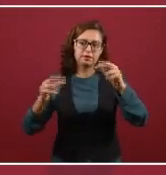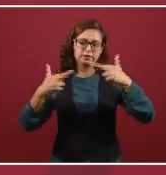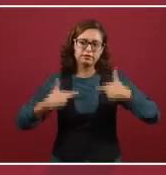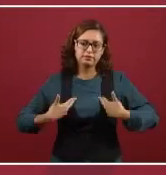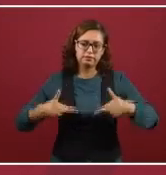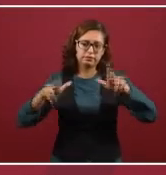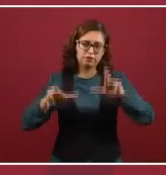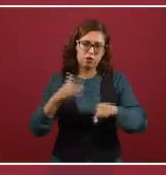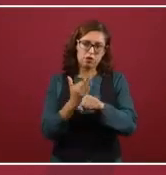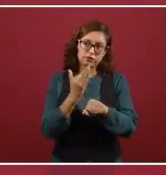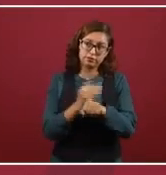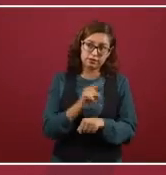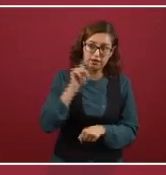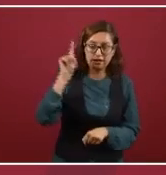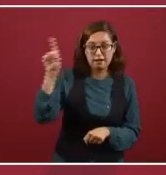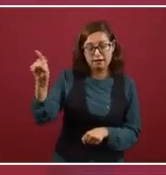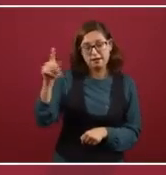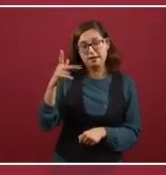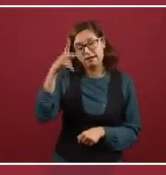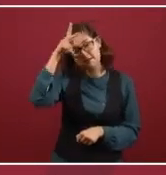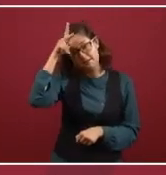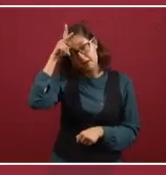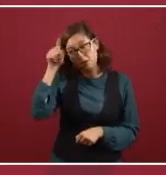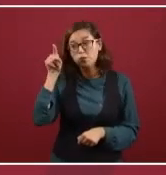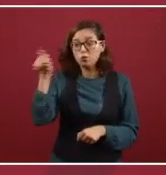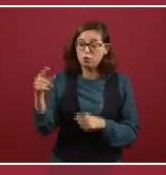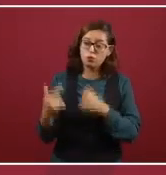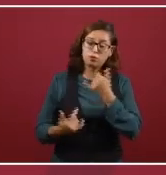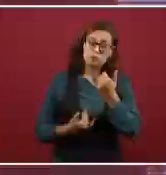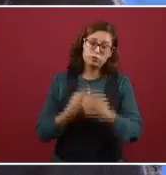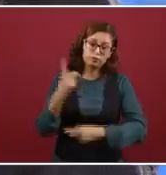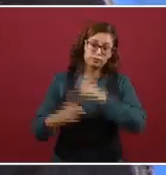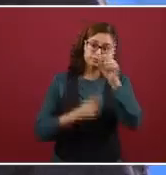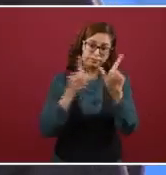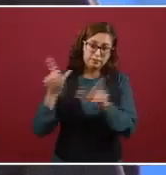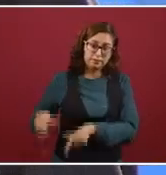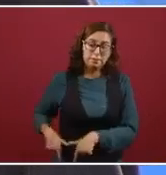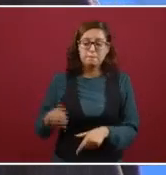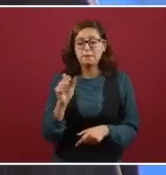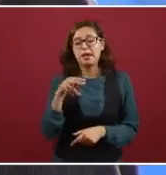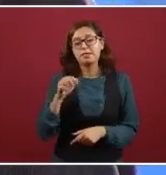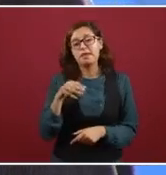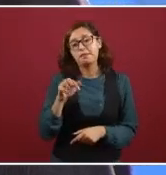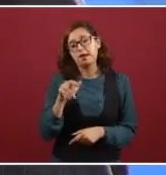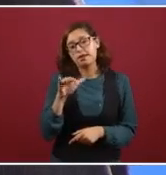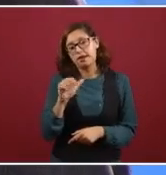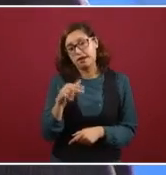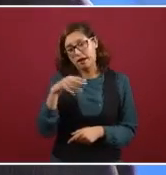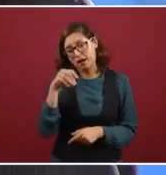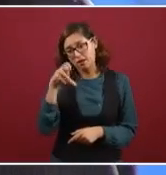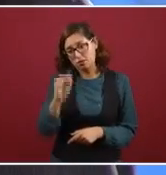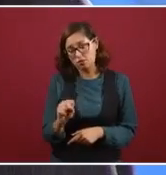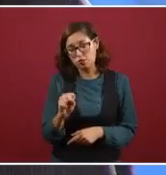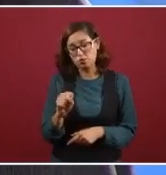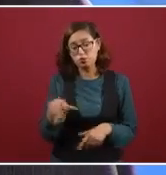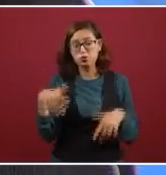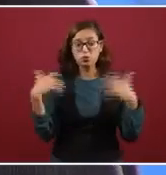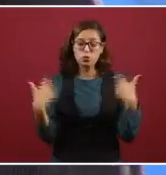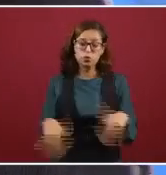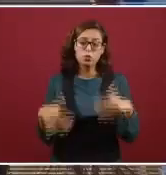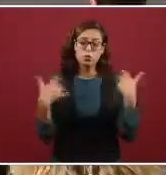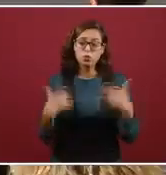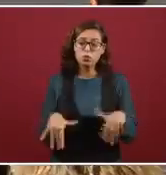en Perú en los Juegos Panamericanos, que están haciendo una